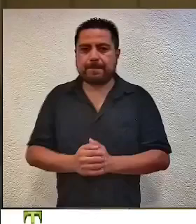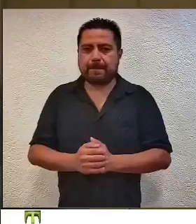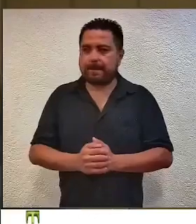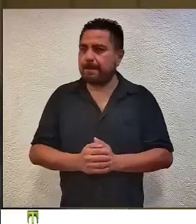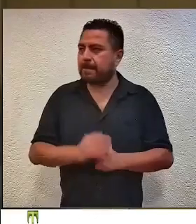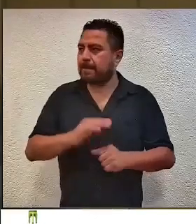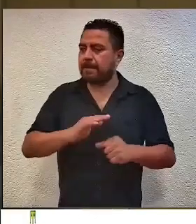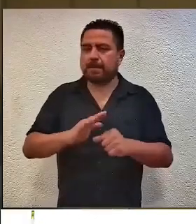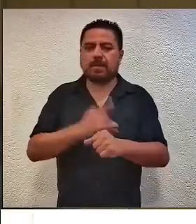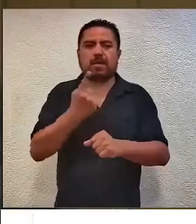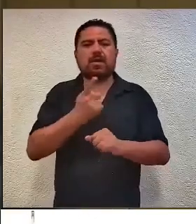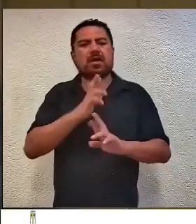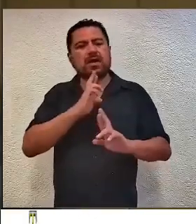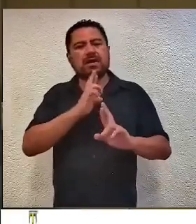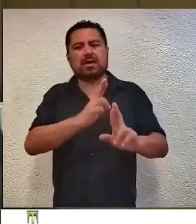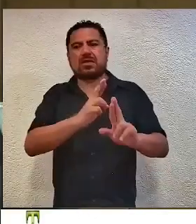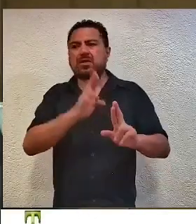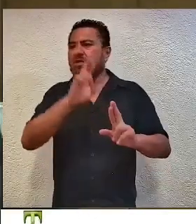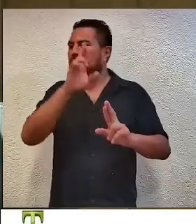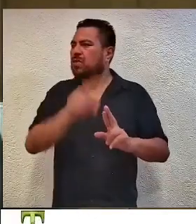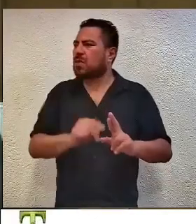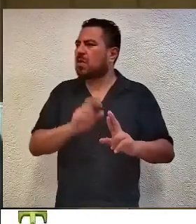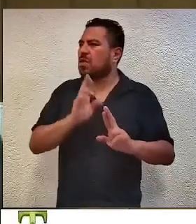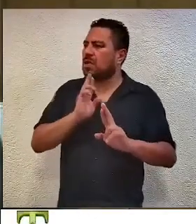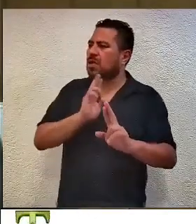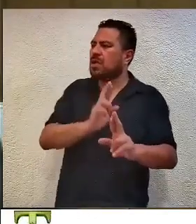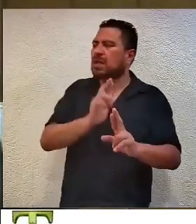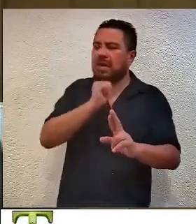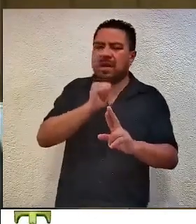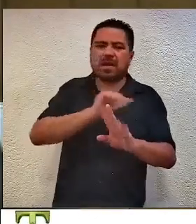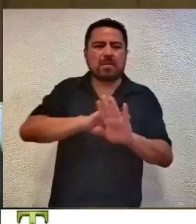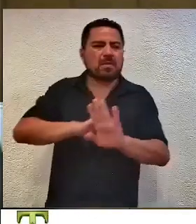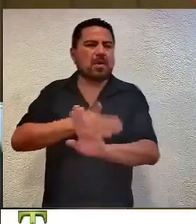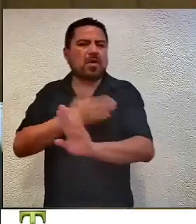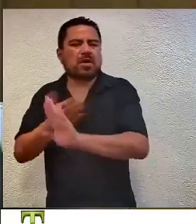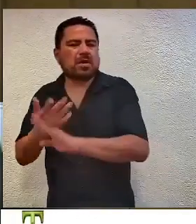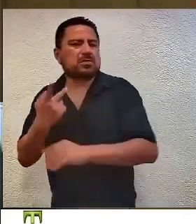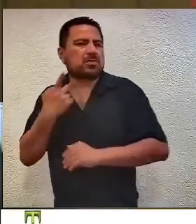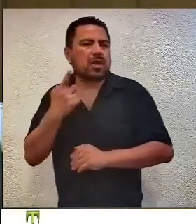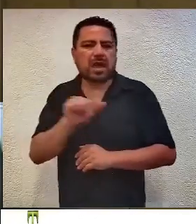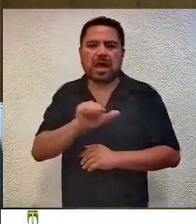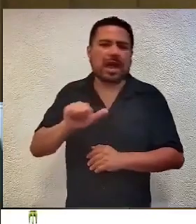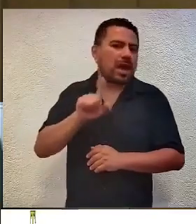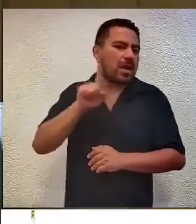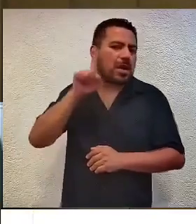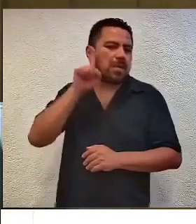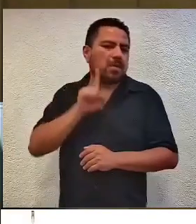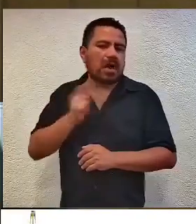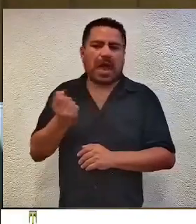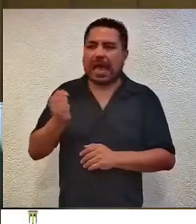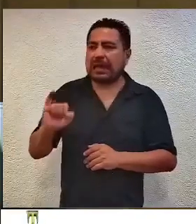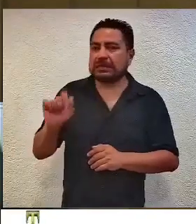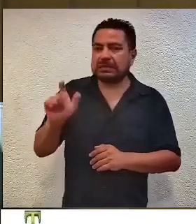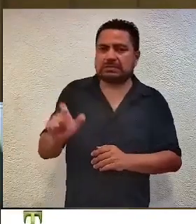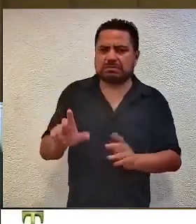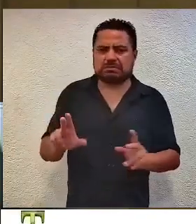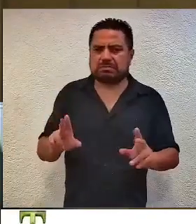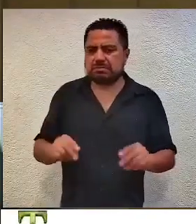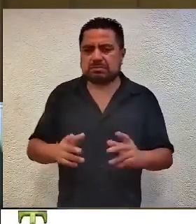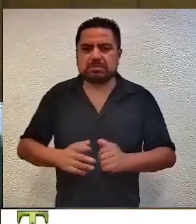porque la resolución no resolvió violencia política contra las mujeres en razón de género.